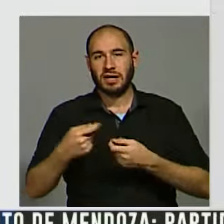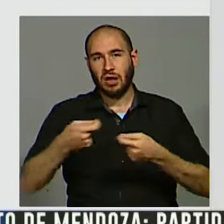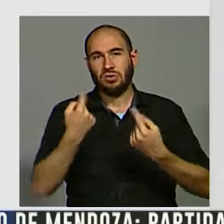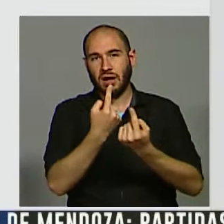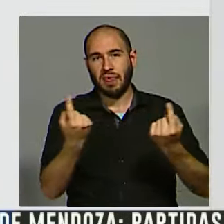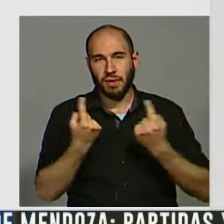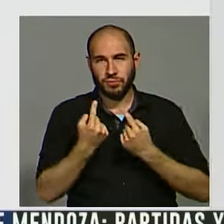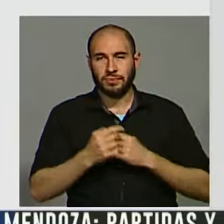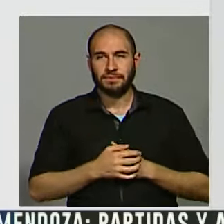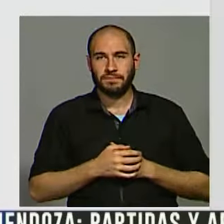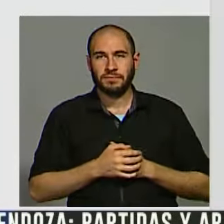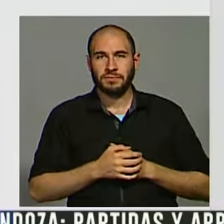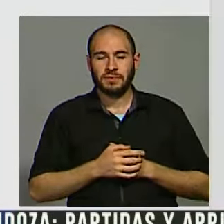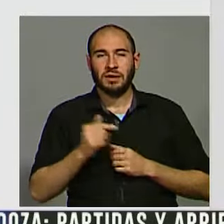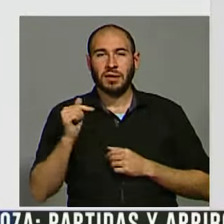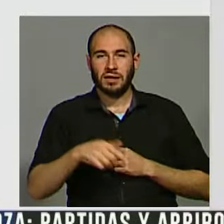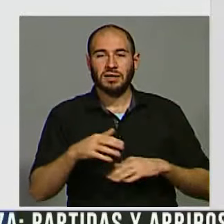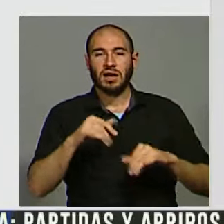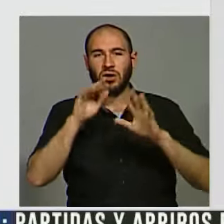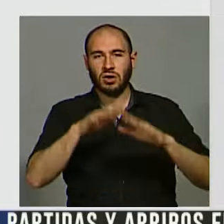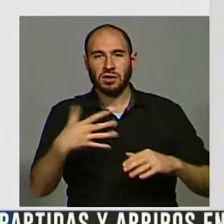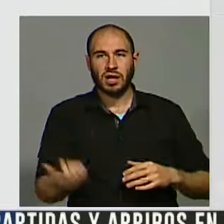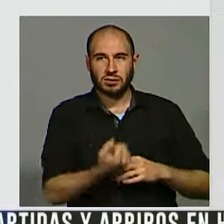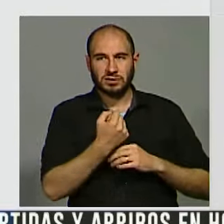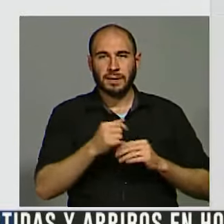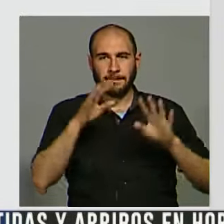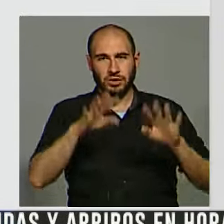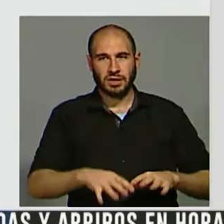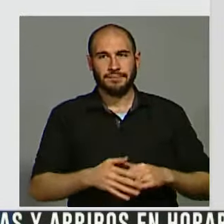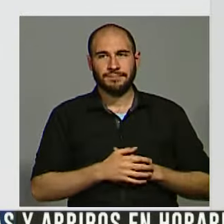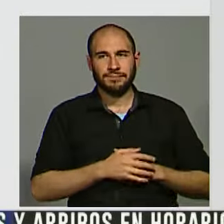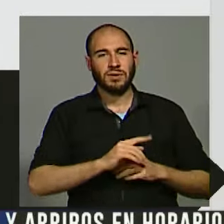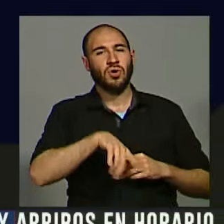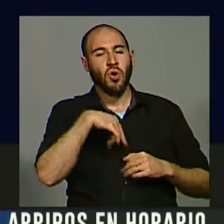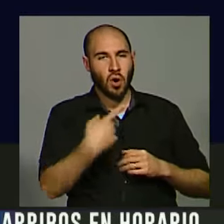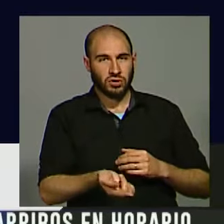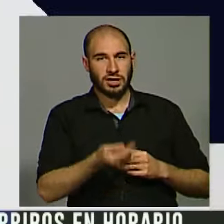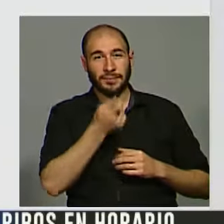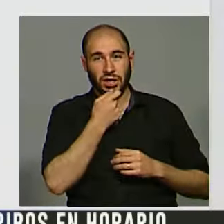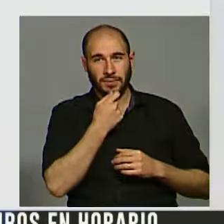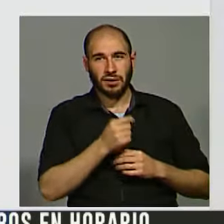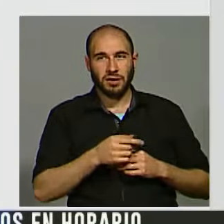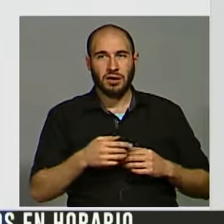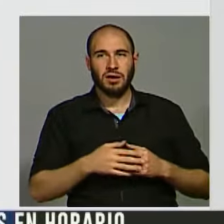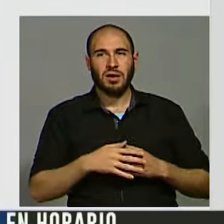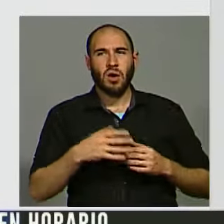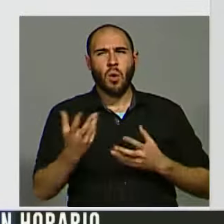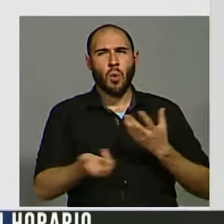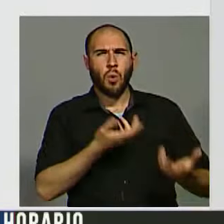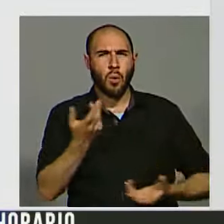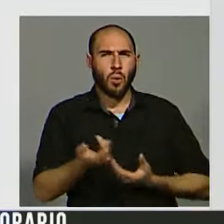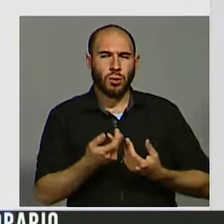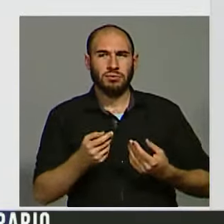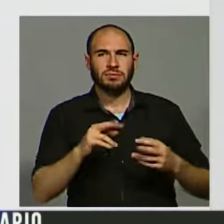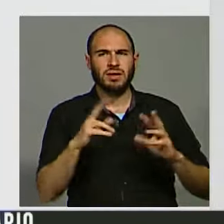negocio. Esta es una de las notas que se pueden encontrar en nuestro portal. Otra más, por ejemplo, Meta Humo, relacionada